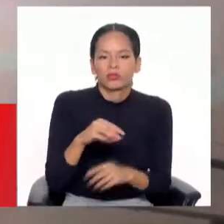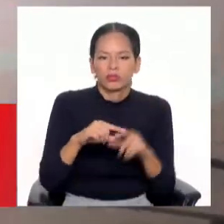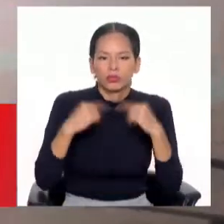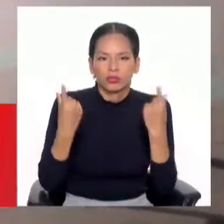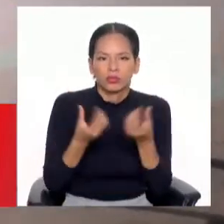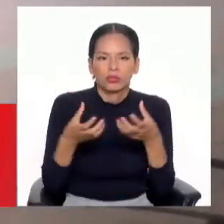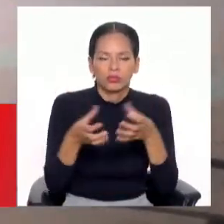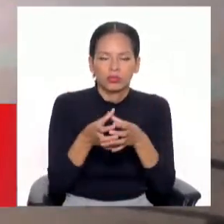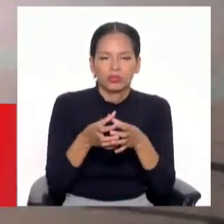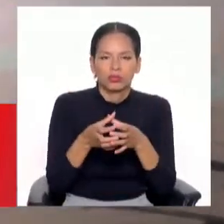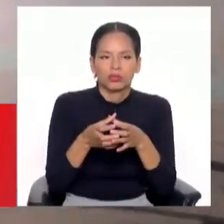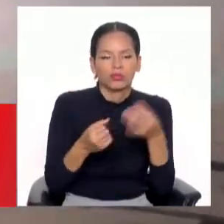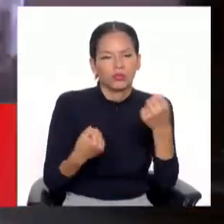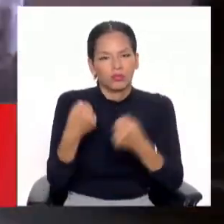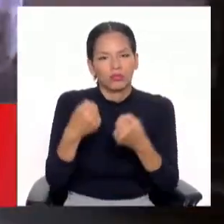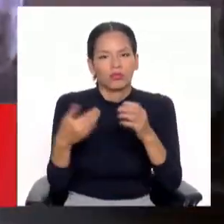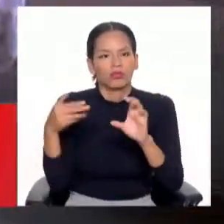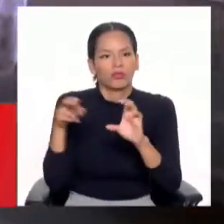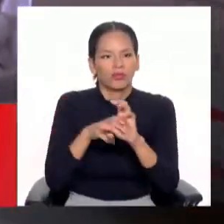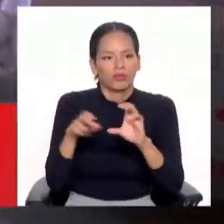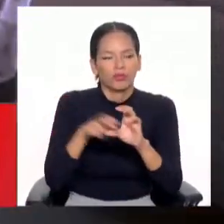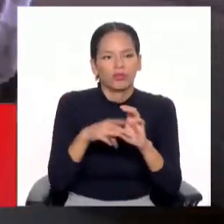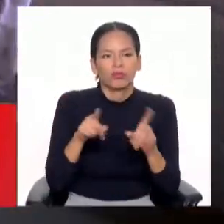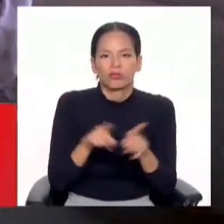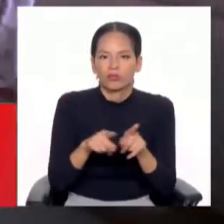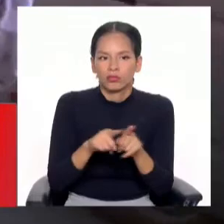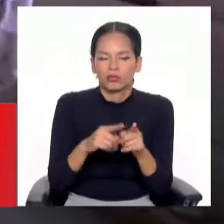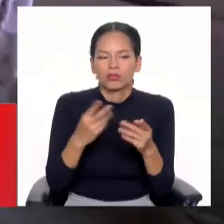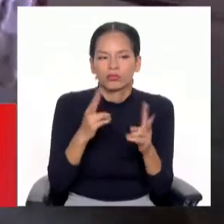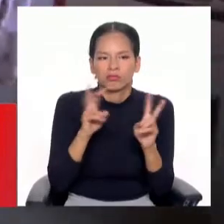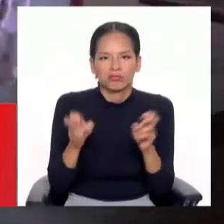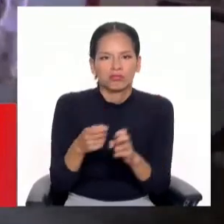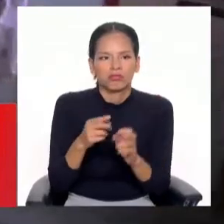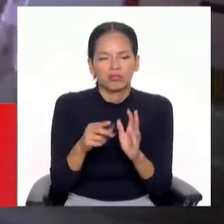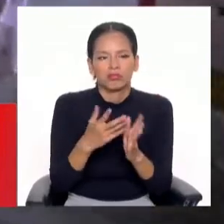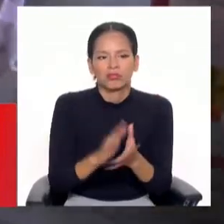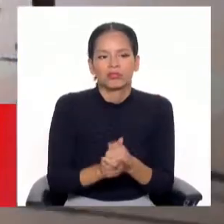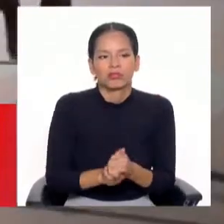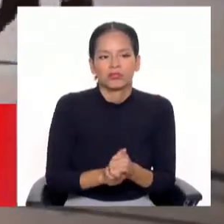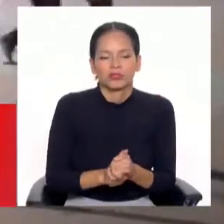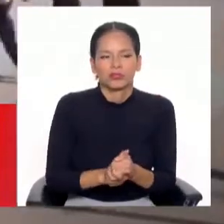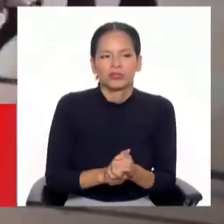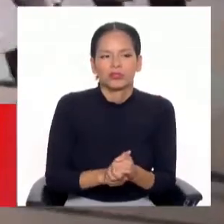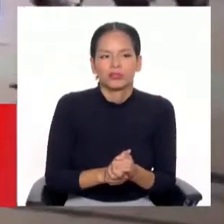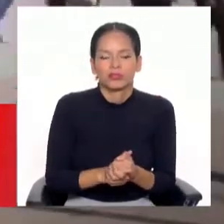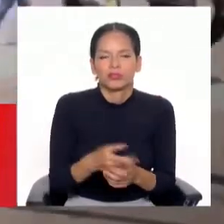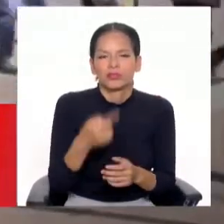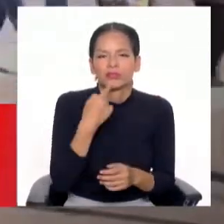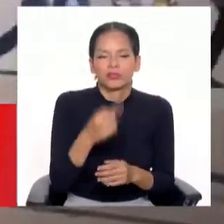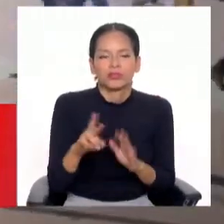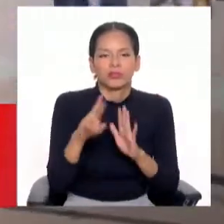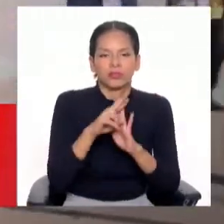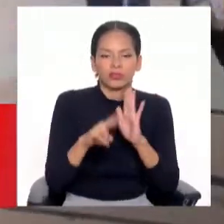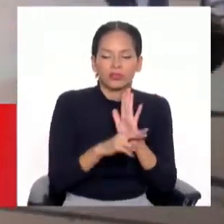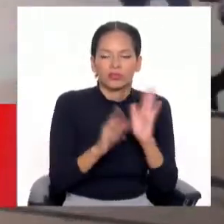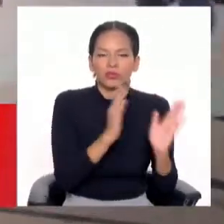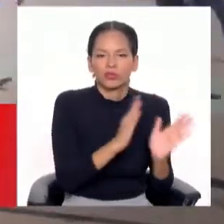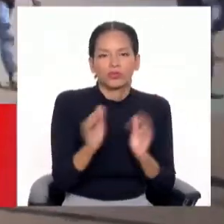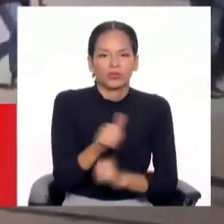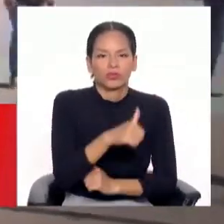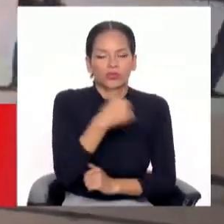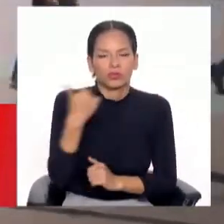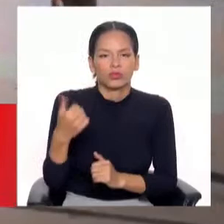ello, suspendiendo el capítulo de tránsito y transporte, ya que también nuestro RAISA y CUISA reglamenta y ordena otras